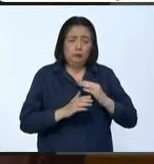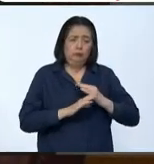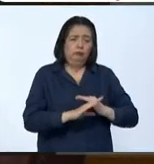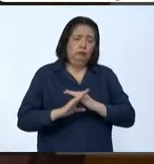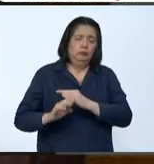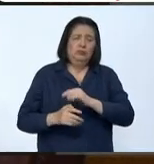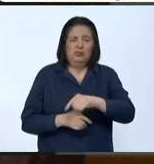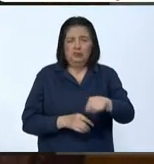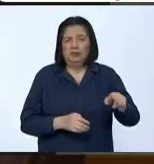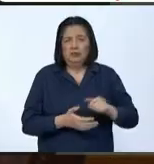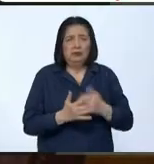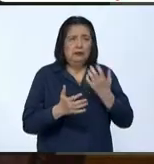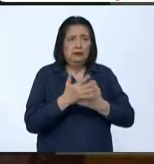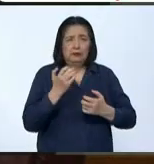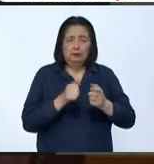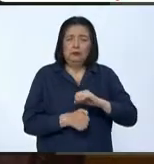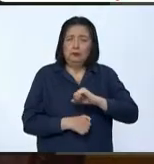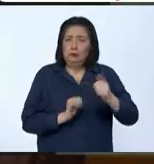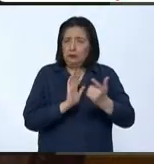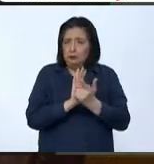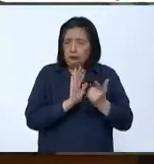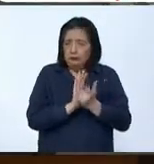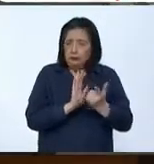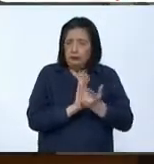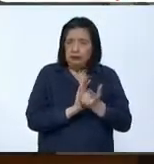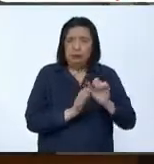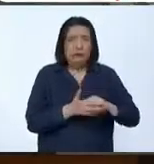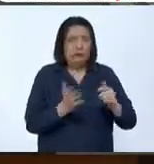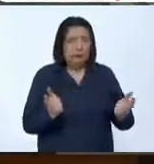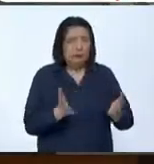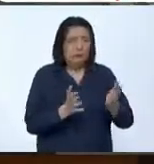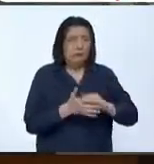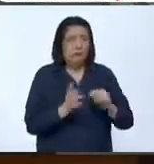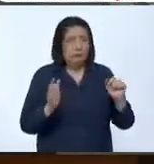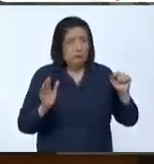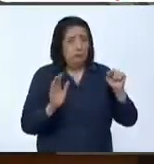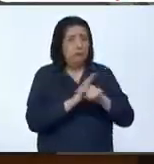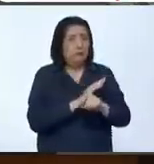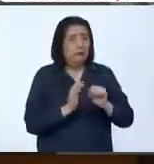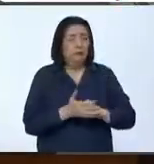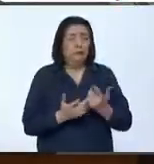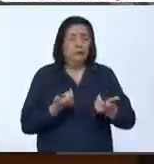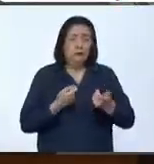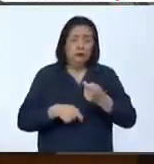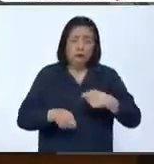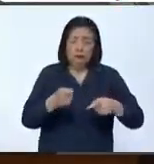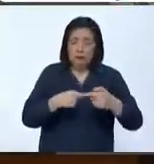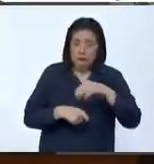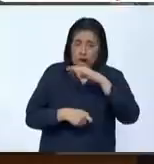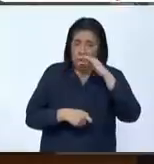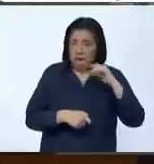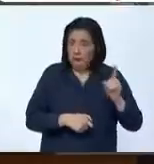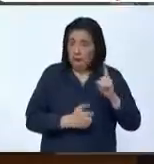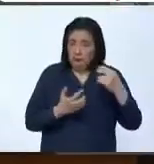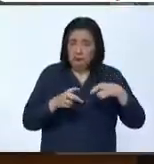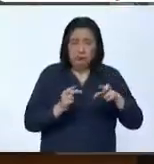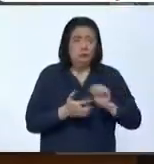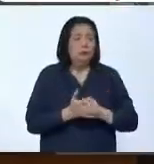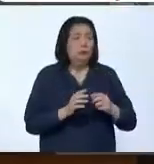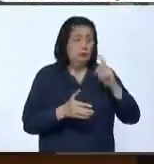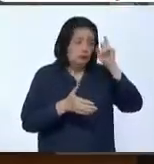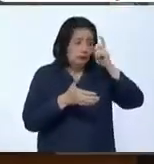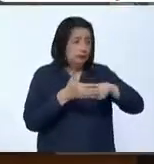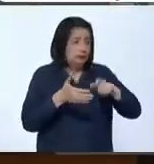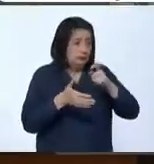contra las llamadas economías ilegales que impulsan el crimen como el tráfico ilícito de drogas la